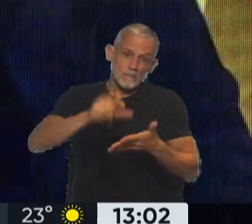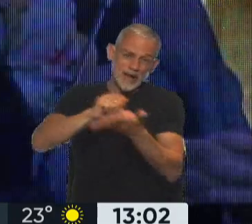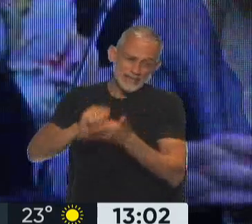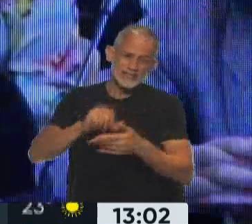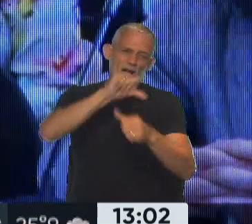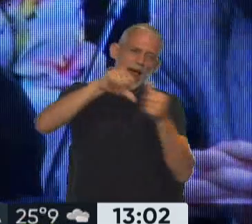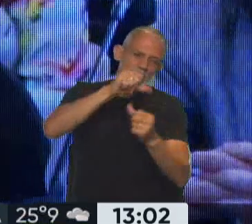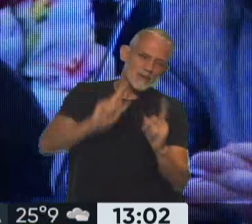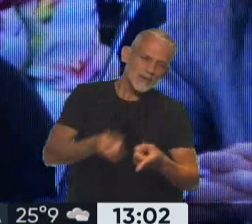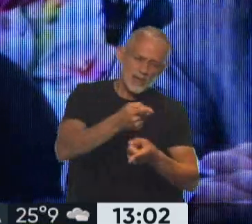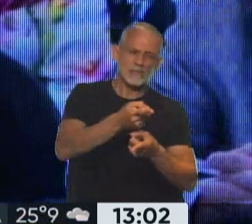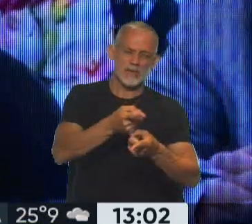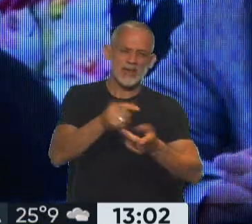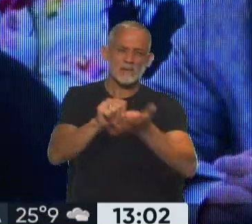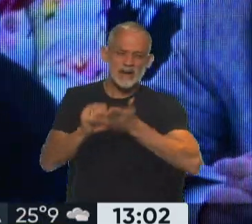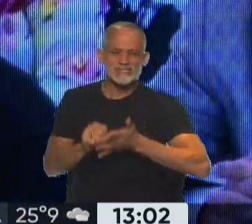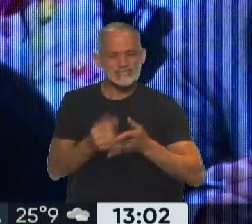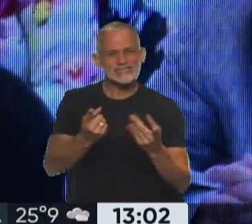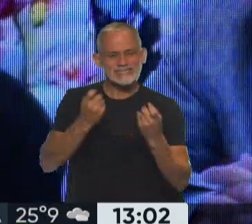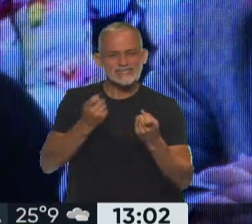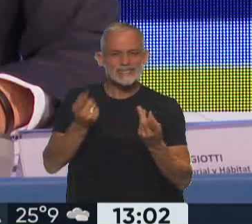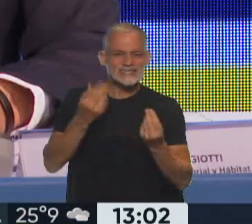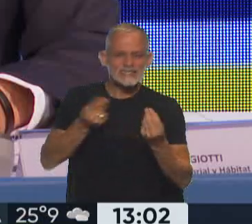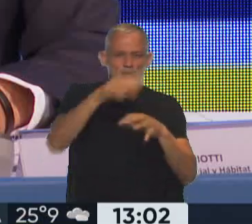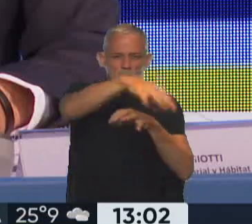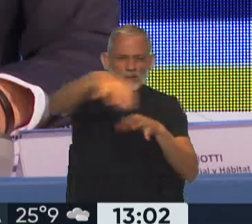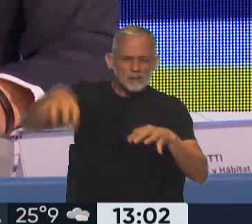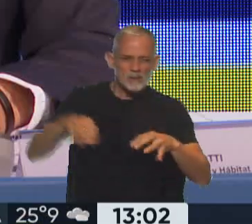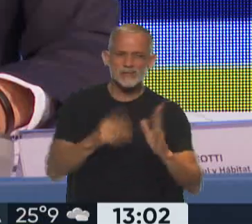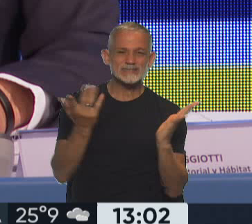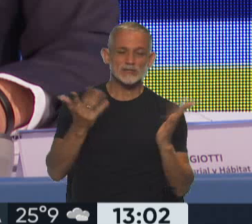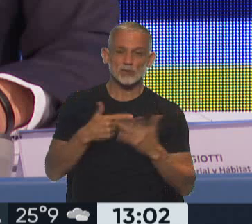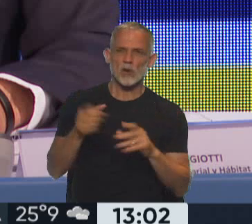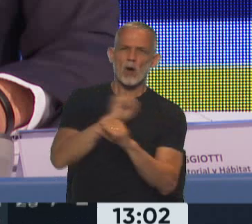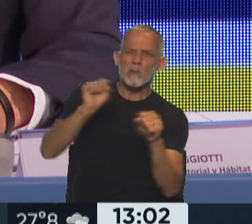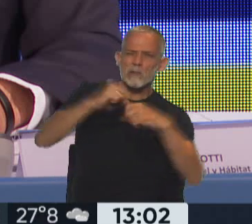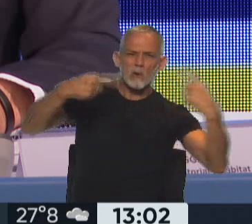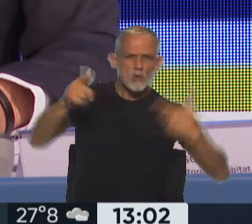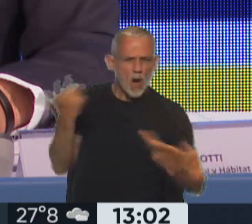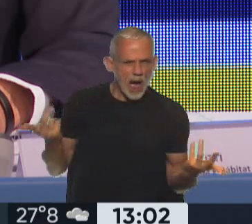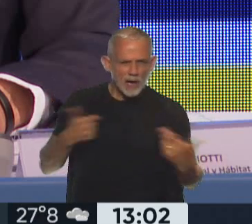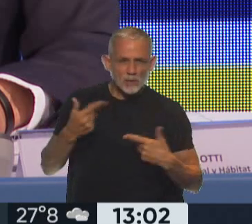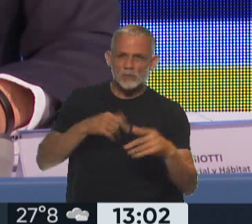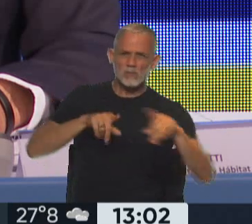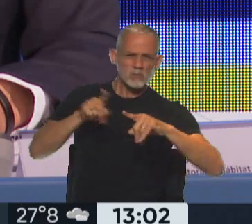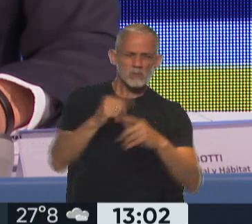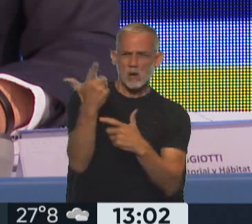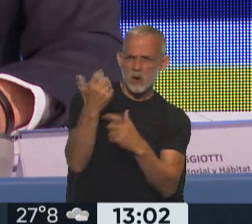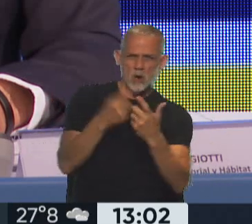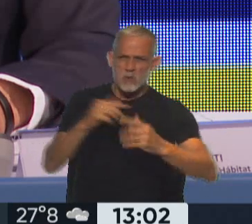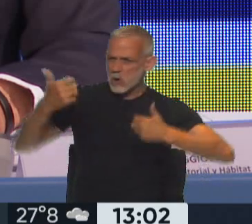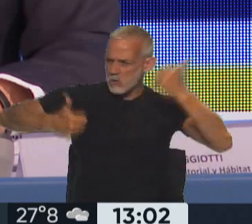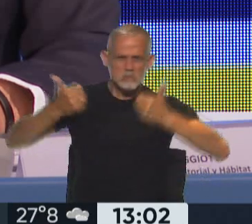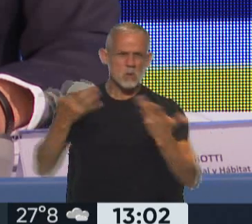y caribeños, necesitamos del multilateralismo. Nosotros no tenemos bombas nucleares, no tenemos carrera armamentística, no